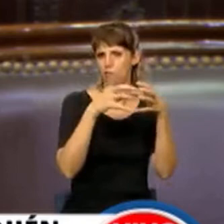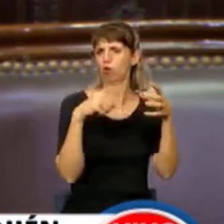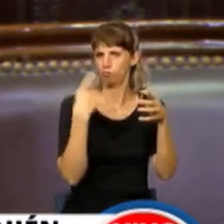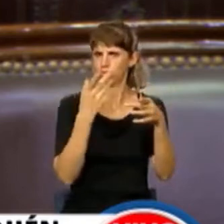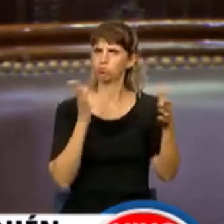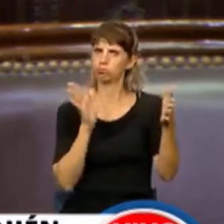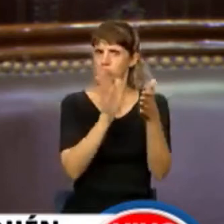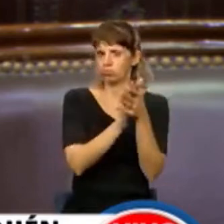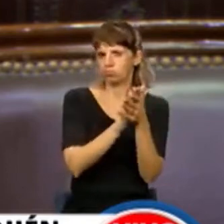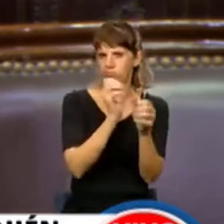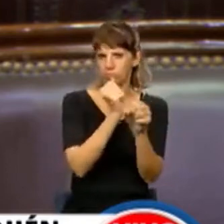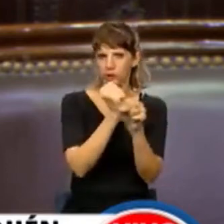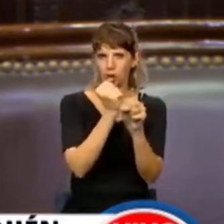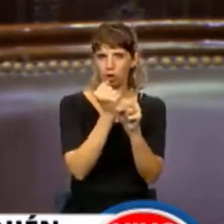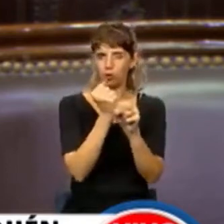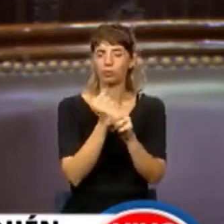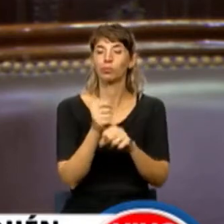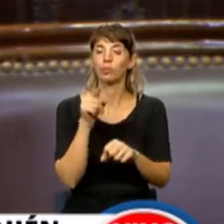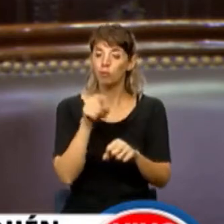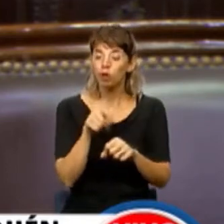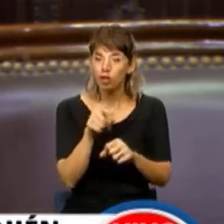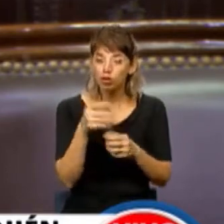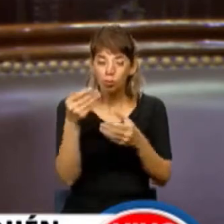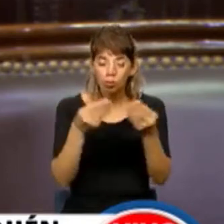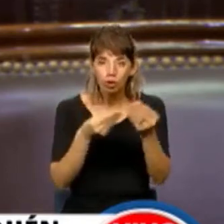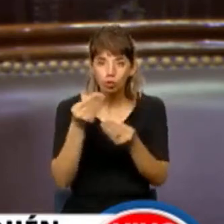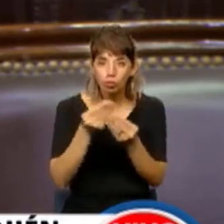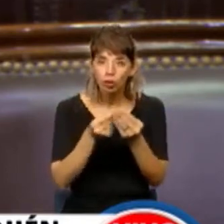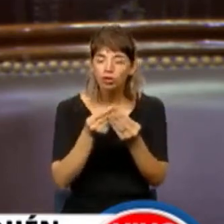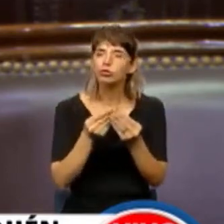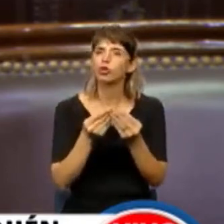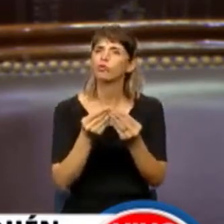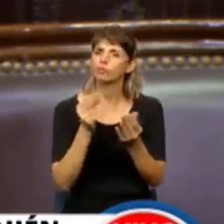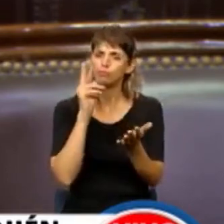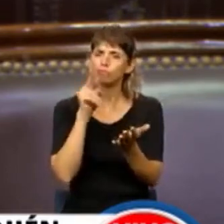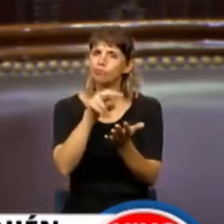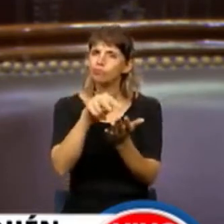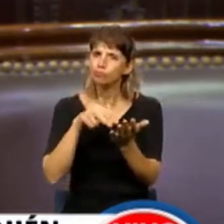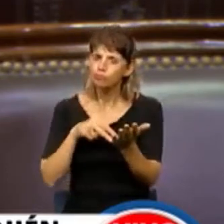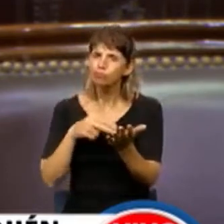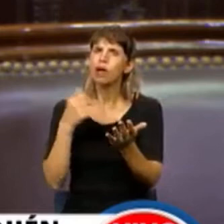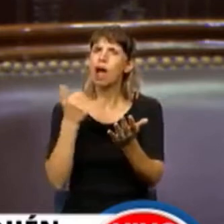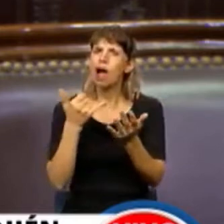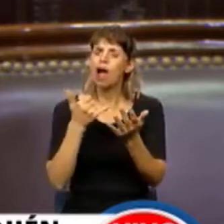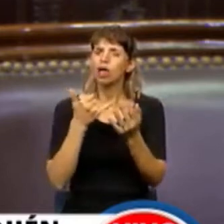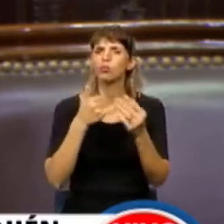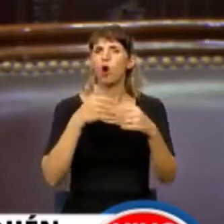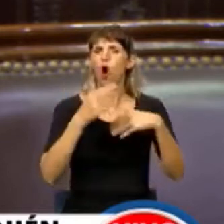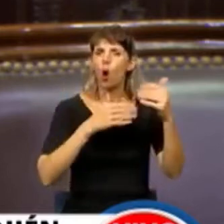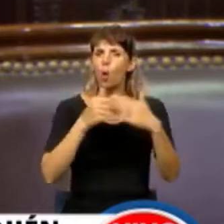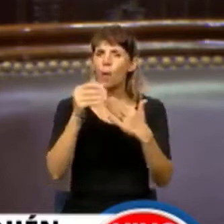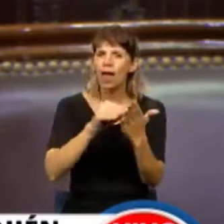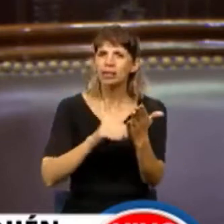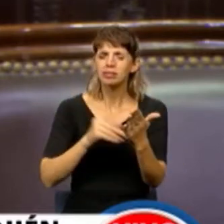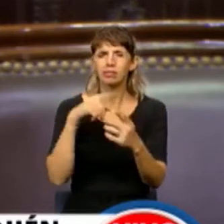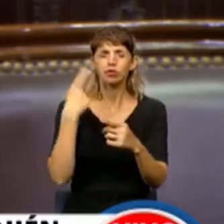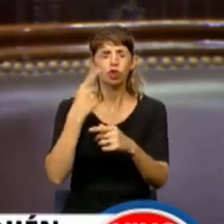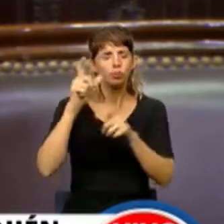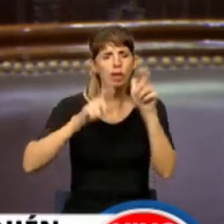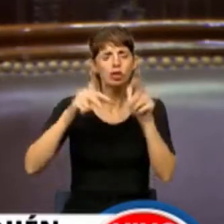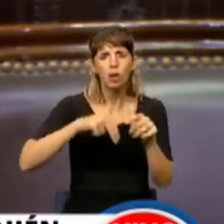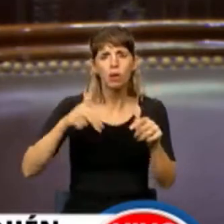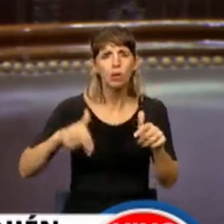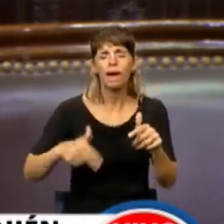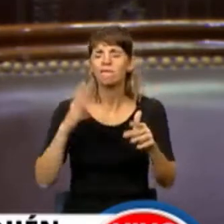es así que en este presupuesto vemos que existen muchas obras muy anheladas por los neuquinos,